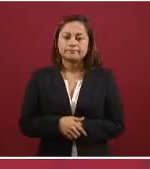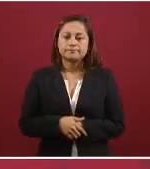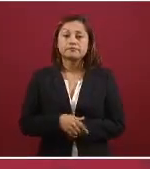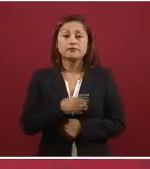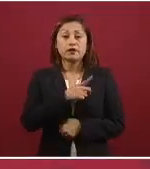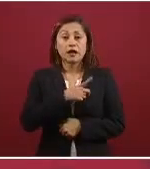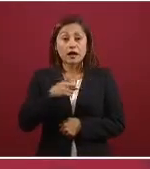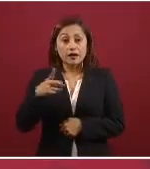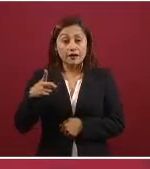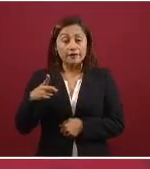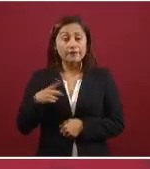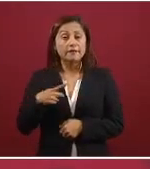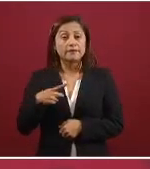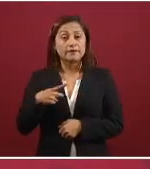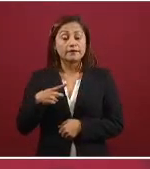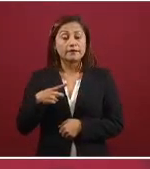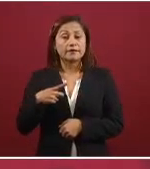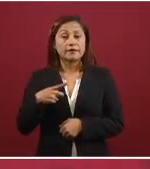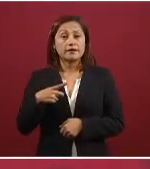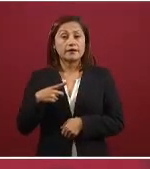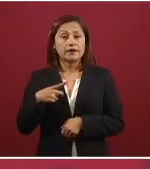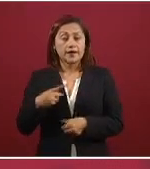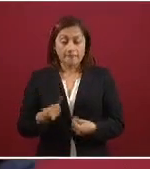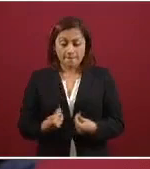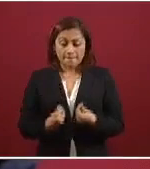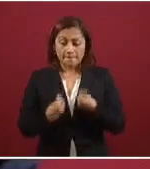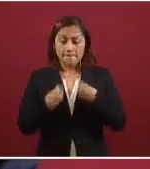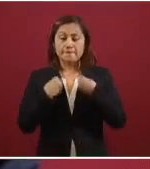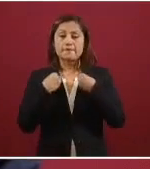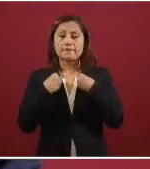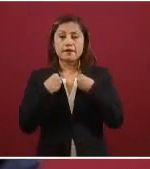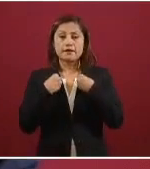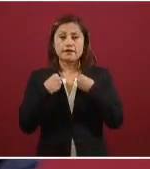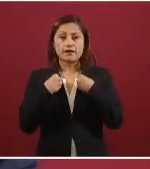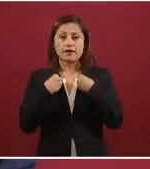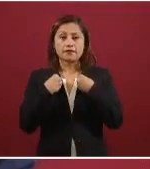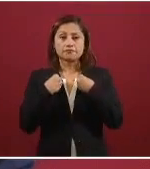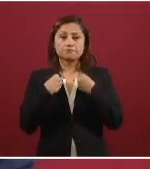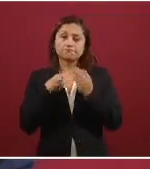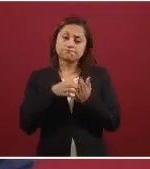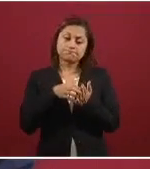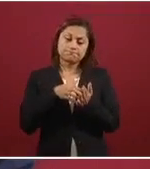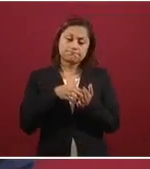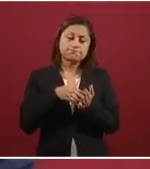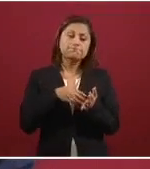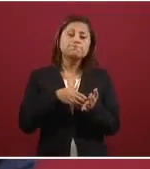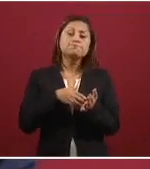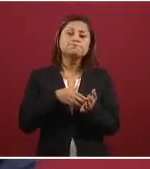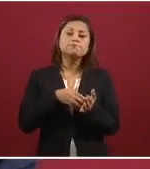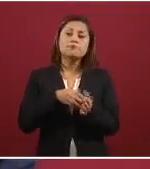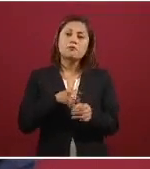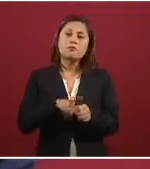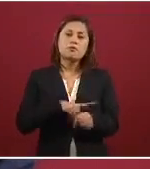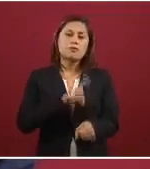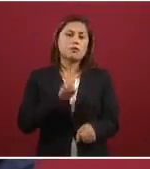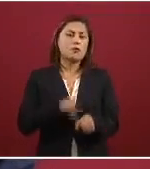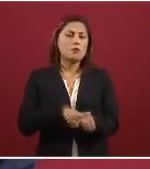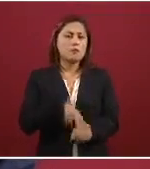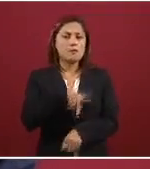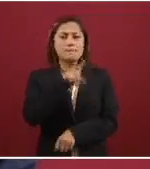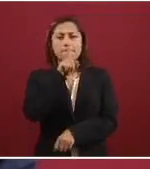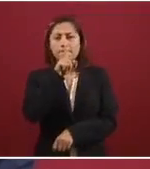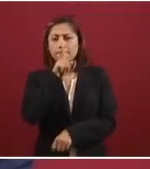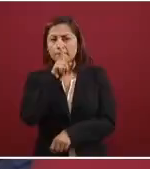disponiéndose a vivir en la honrada medianía que proporciona